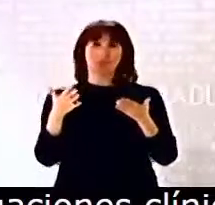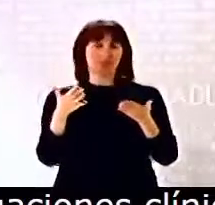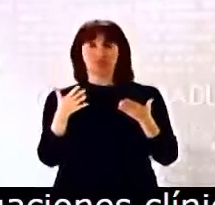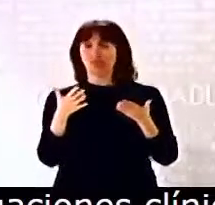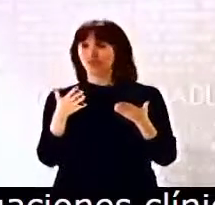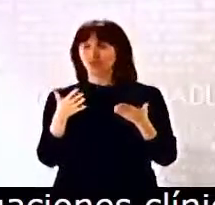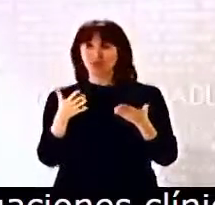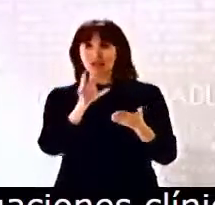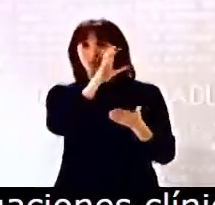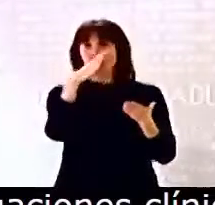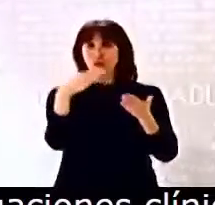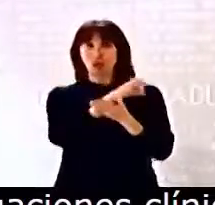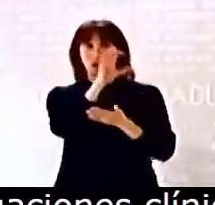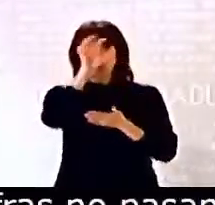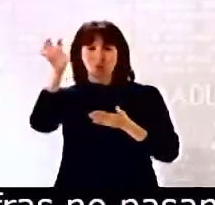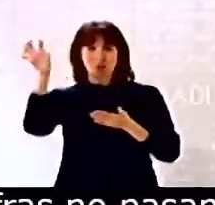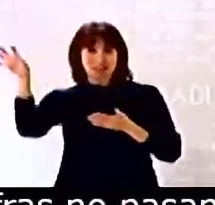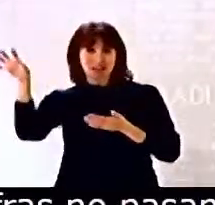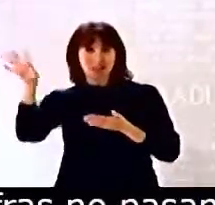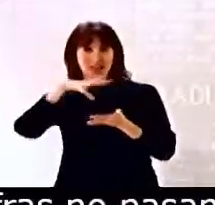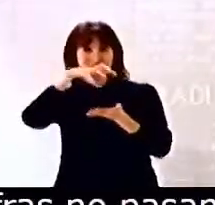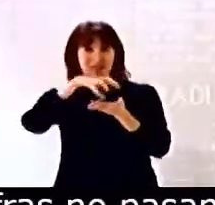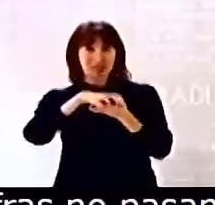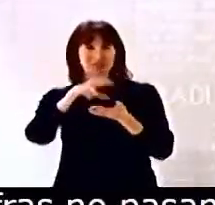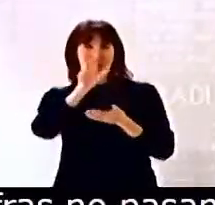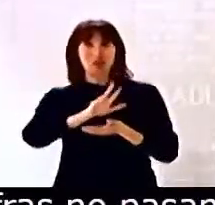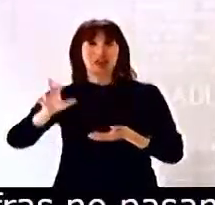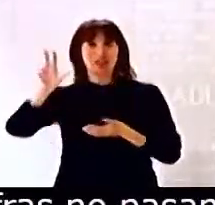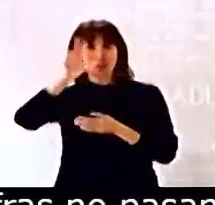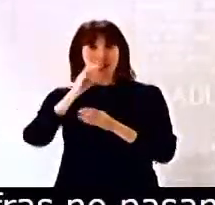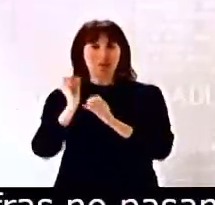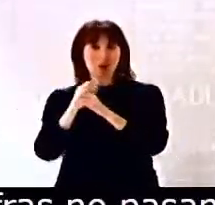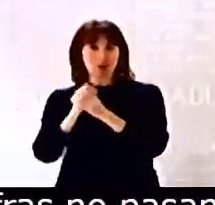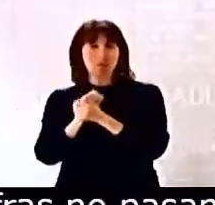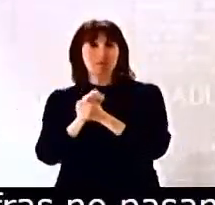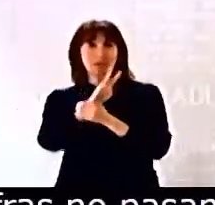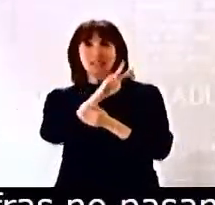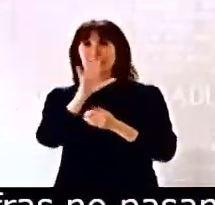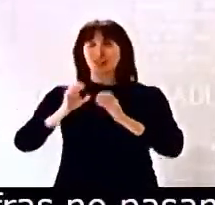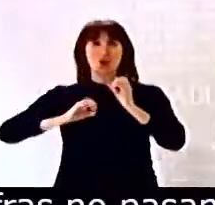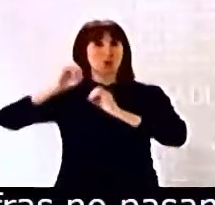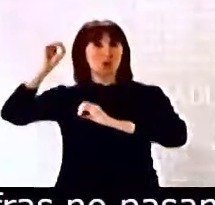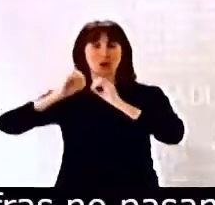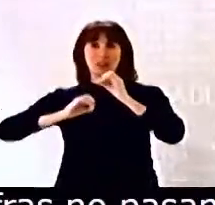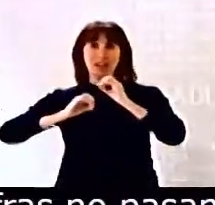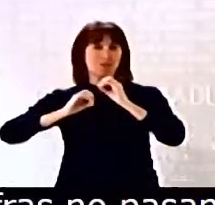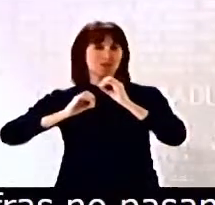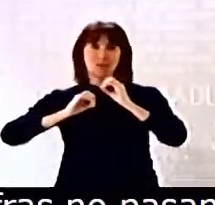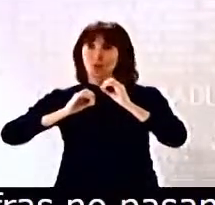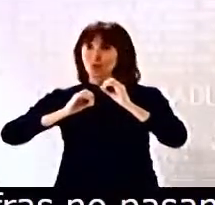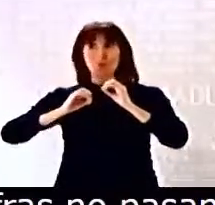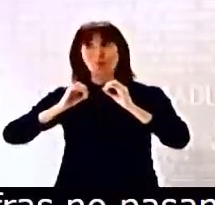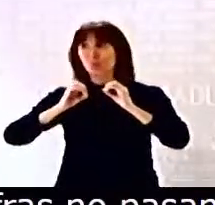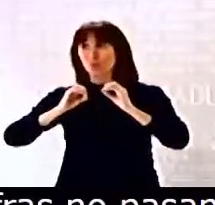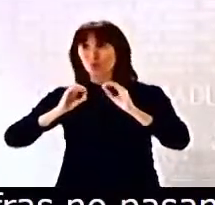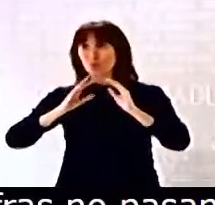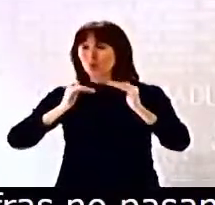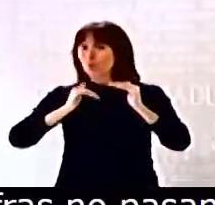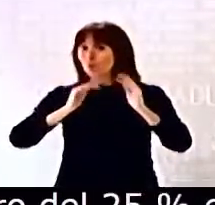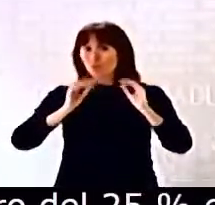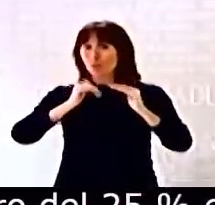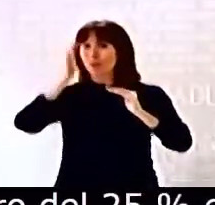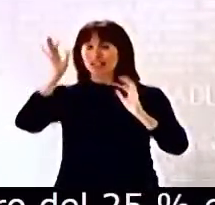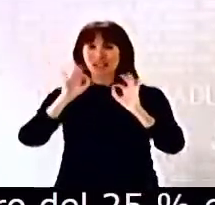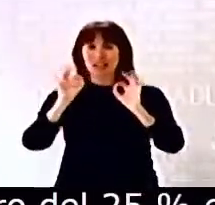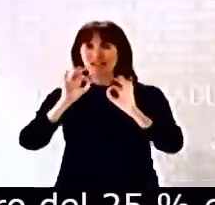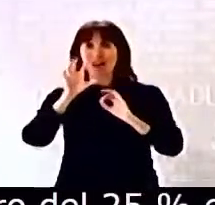comunidad autónoma, según los datos del Centro Nacional de Microbiología, del 25% en el peor de los casos. En la comunidad